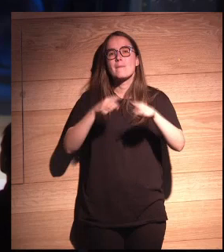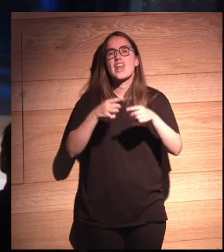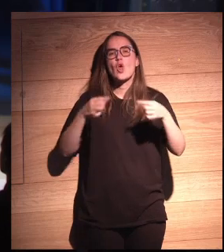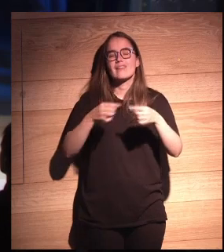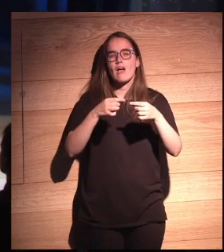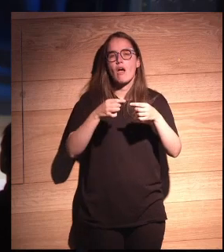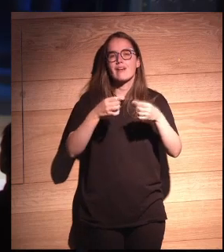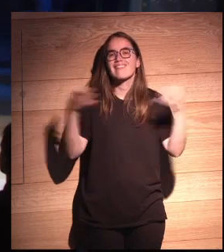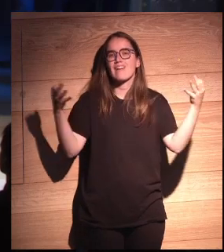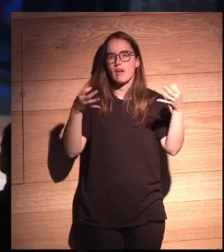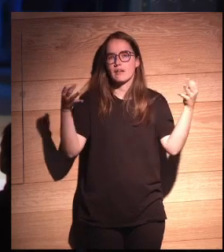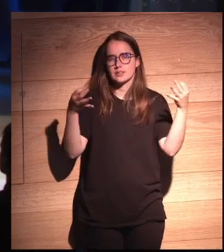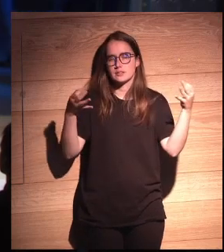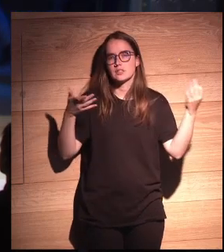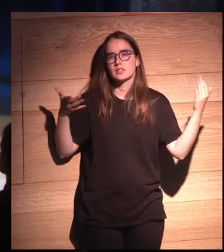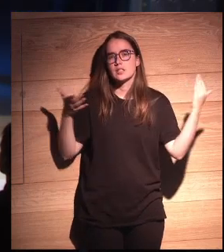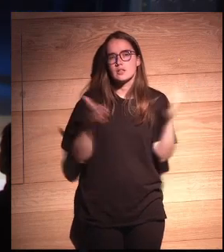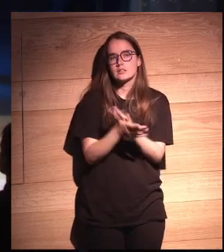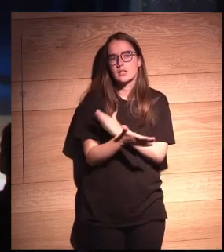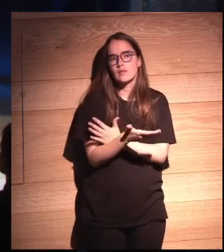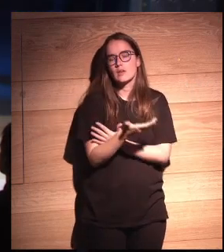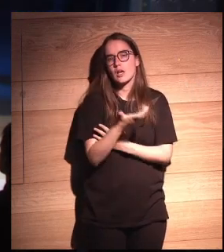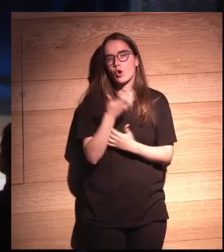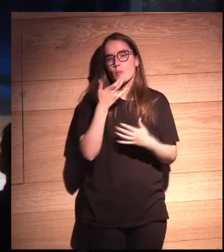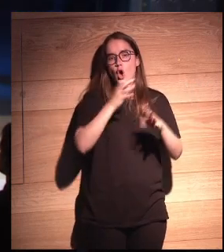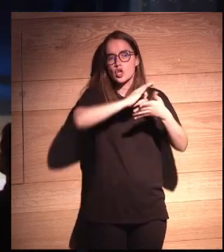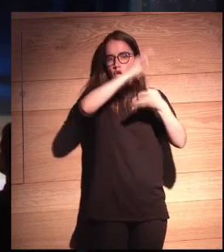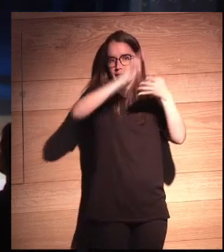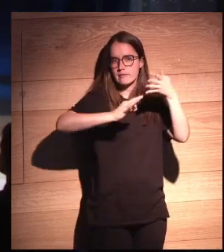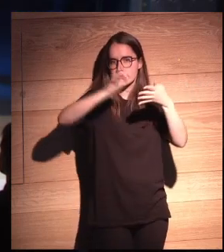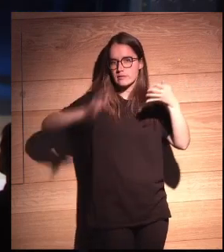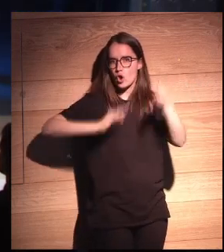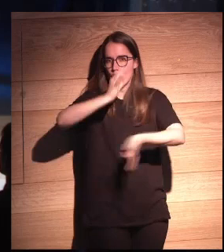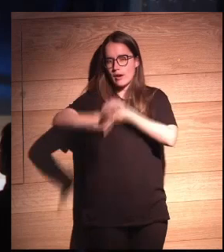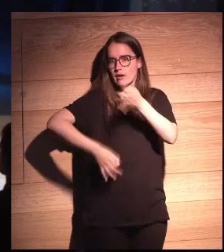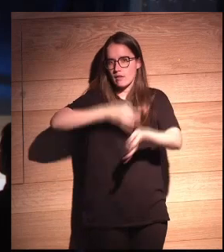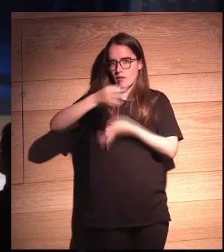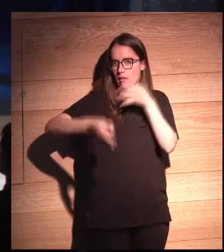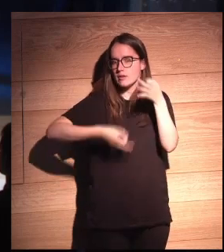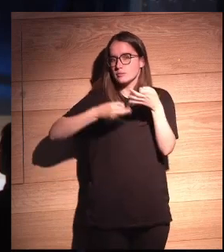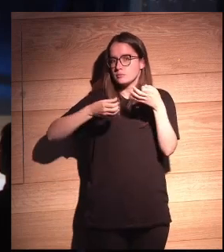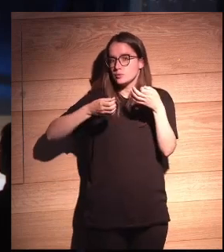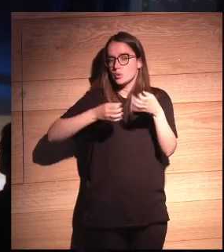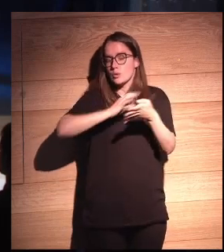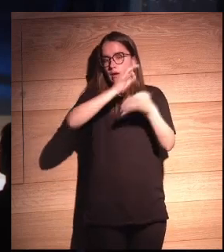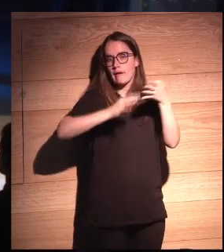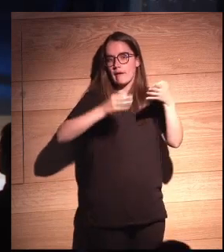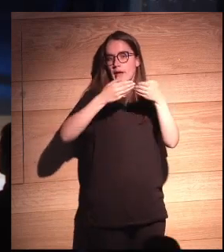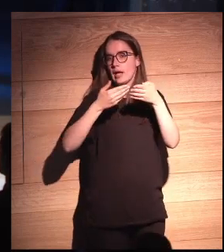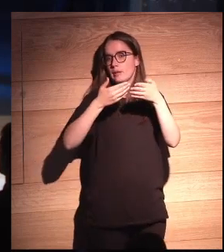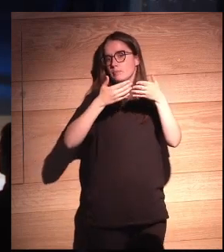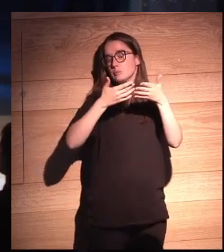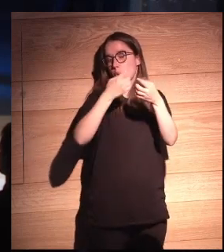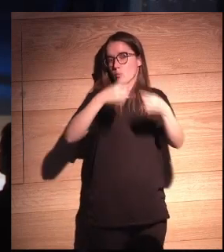melodía? Pues una melodía es una secuencia de notas organizadas en una secuencia lineal,